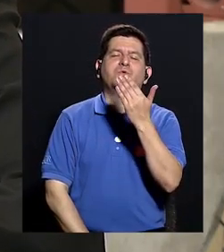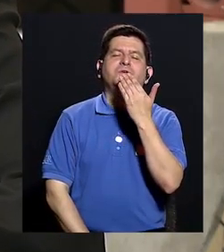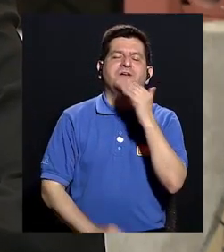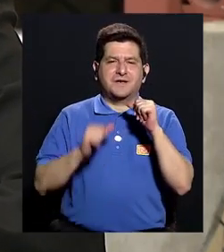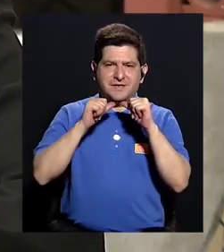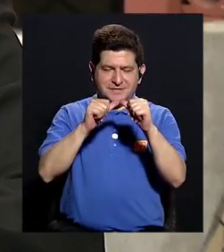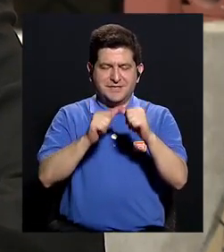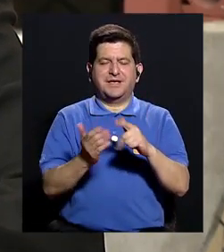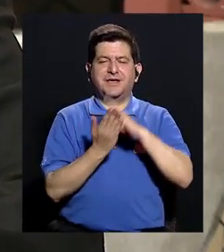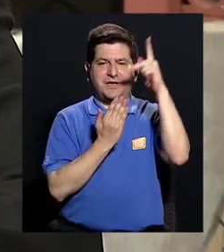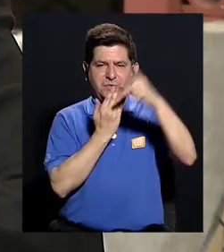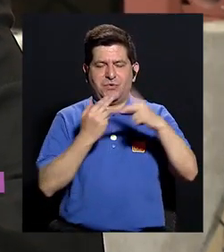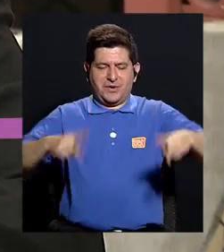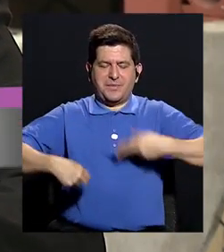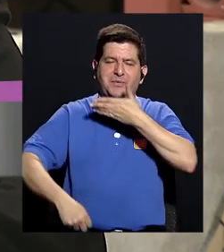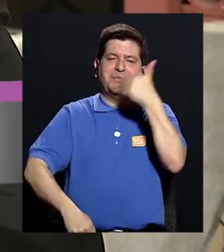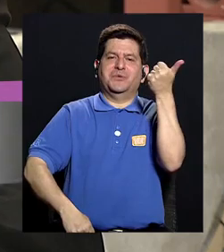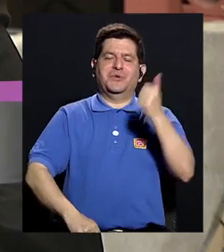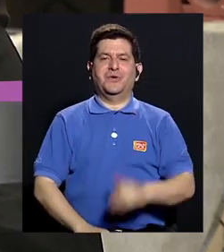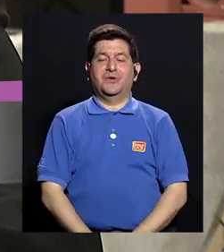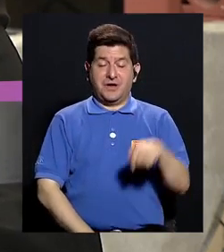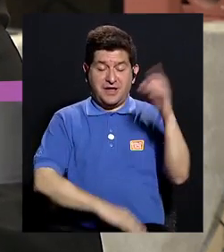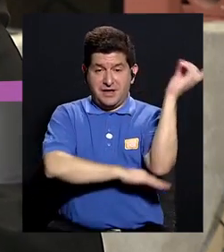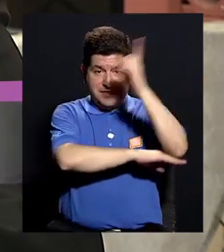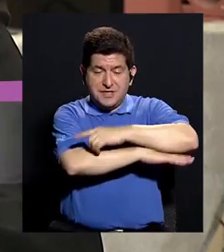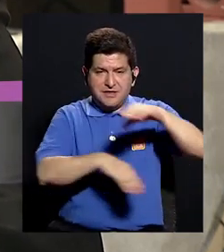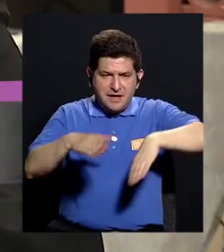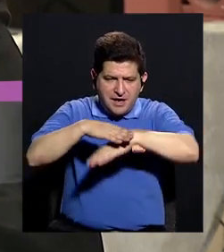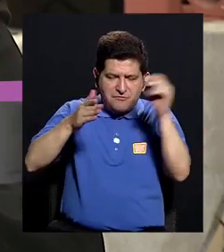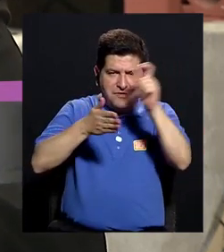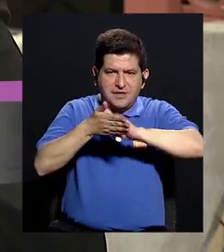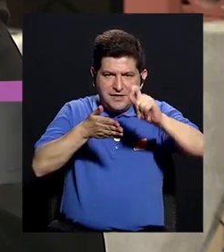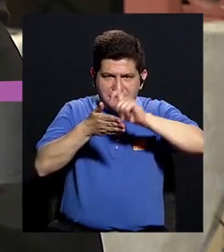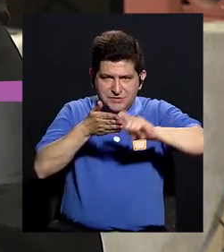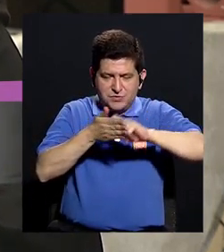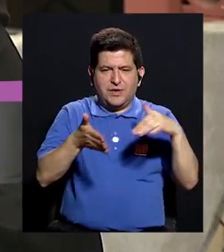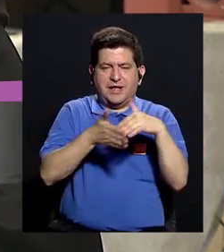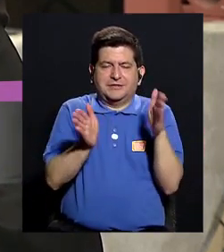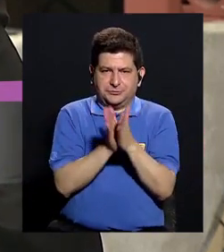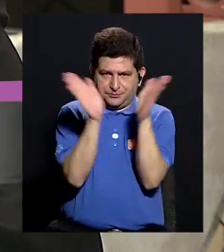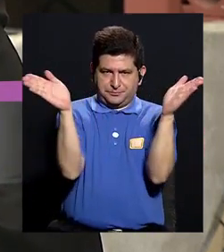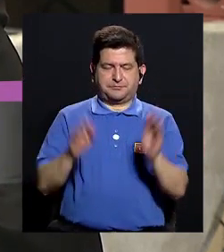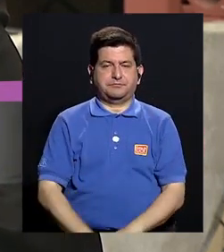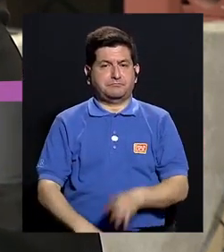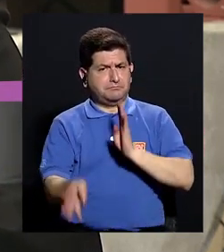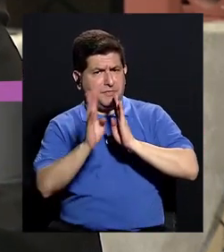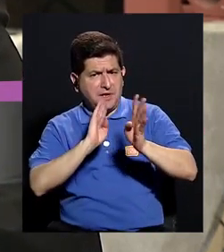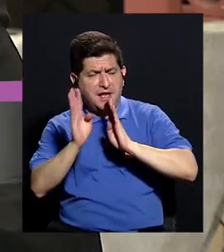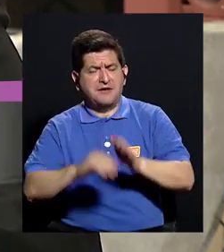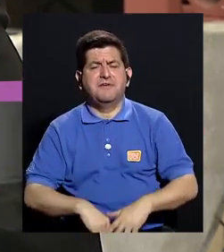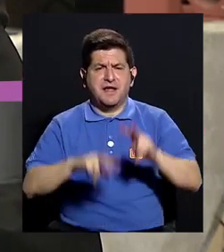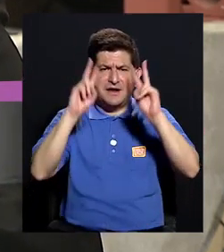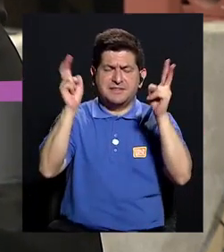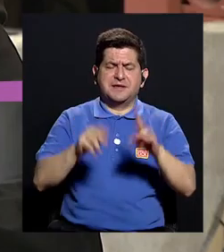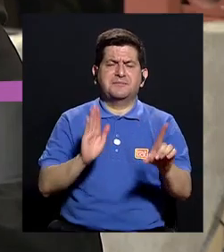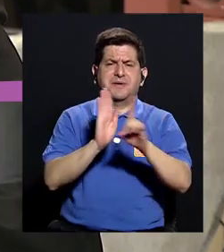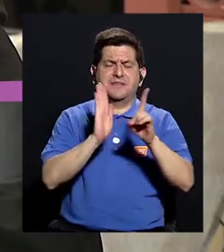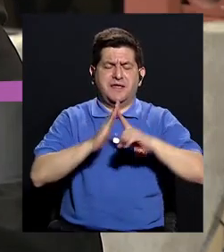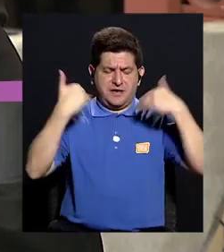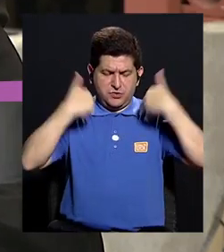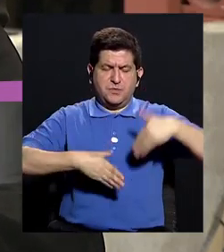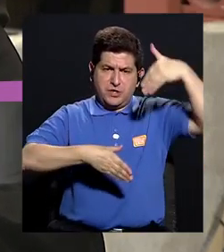Muchas gracias por continuar con su telerevista Vivir Mejor, el día de hoy desde las afueras de la Escuela de Estudios Generales, conversando sobre el